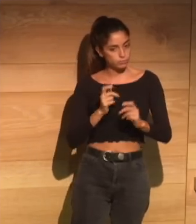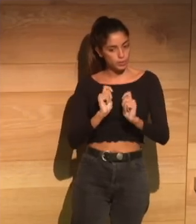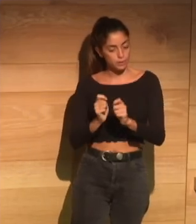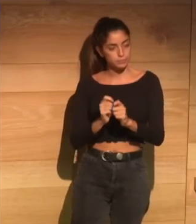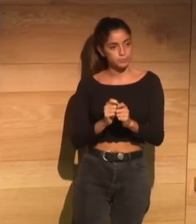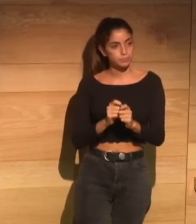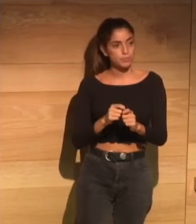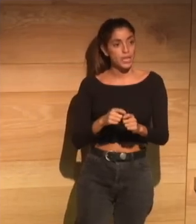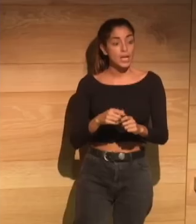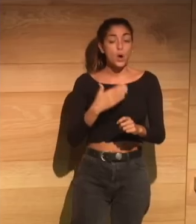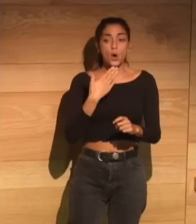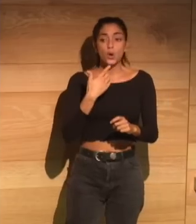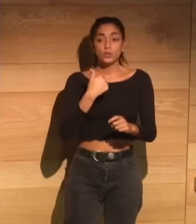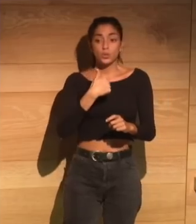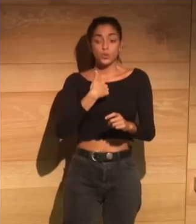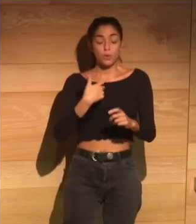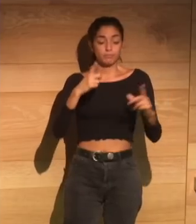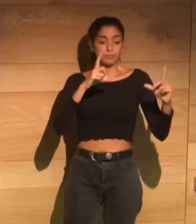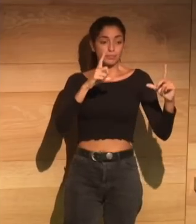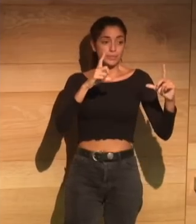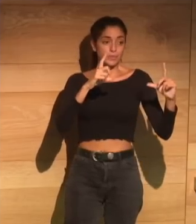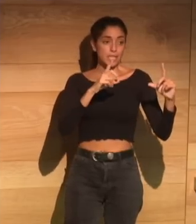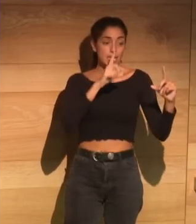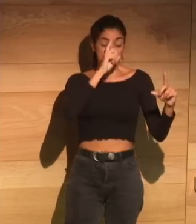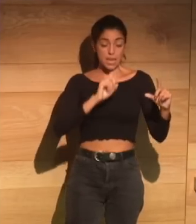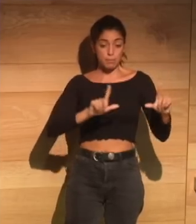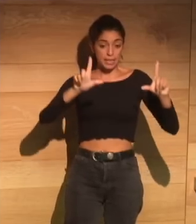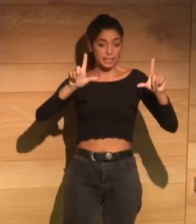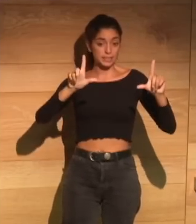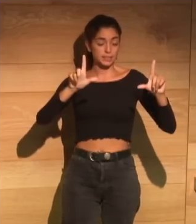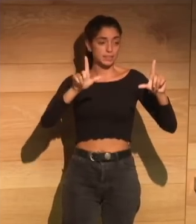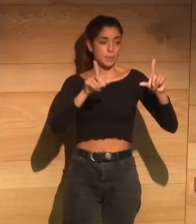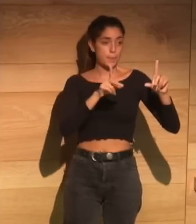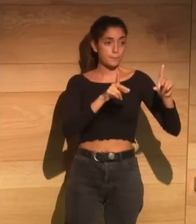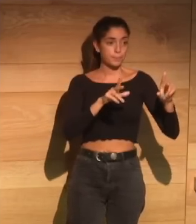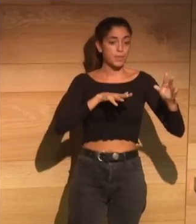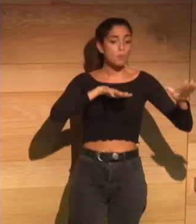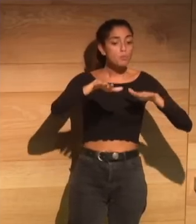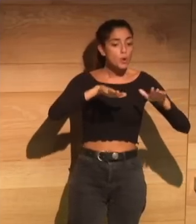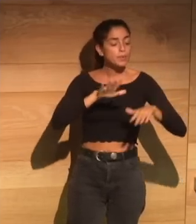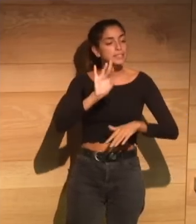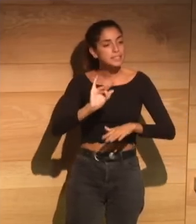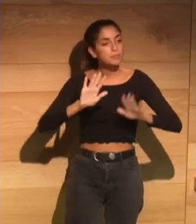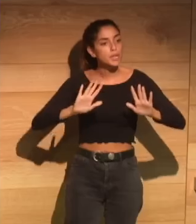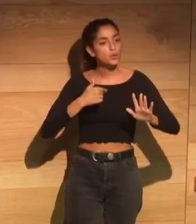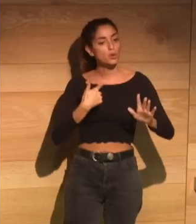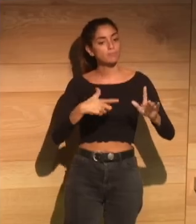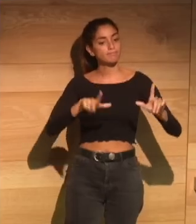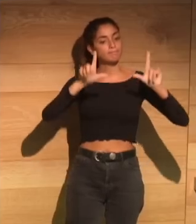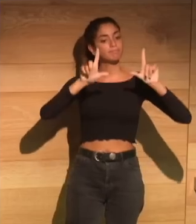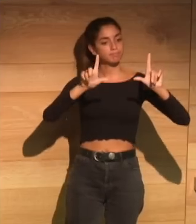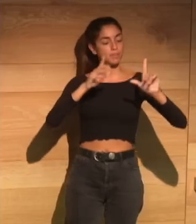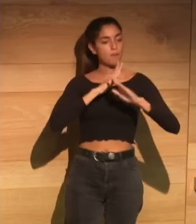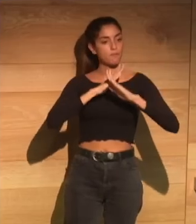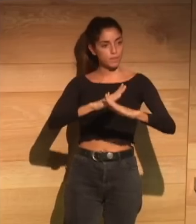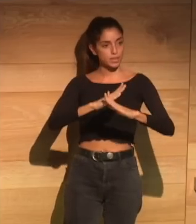ver imágenes que se están moviendo quietas. Quietas muchas veces, pero quietas. Se están moviendo, pero ¿cómo las hago quietas? Una ranurita te